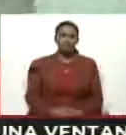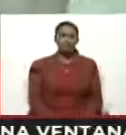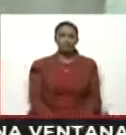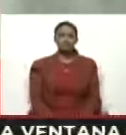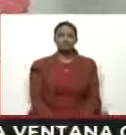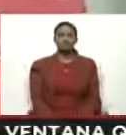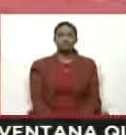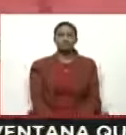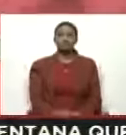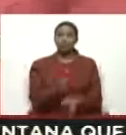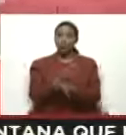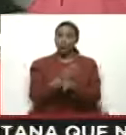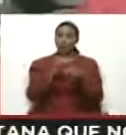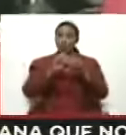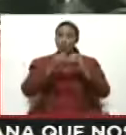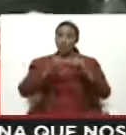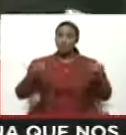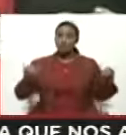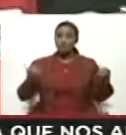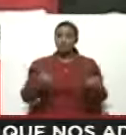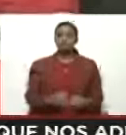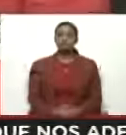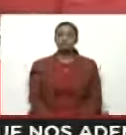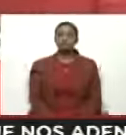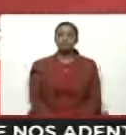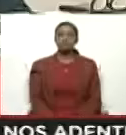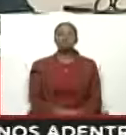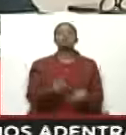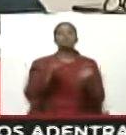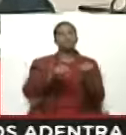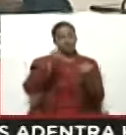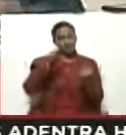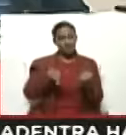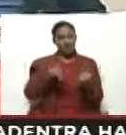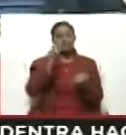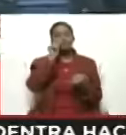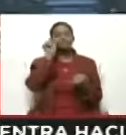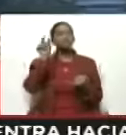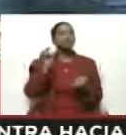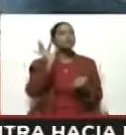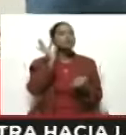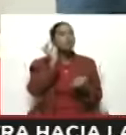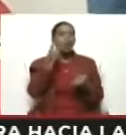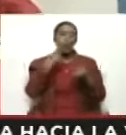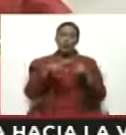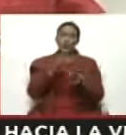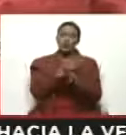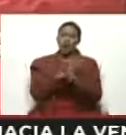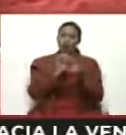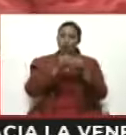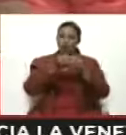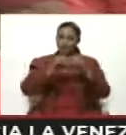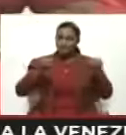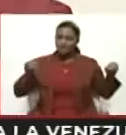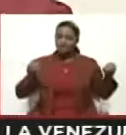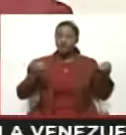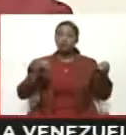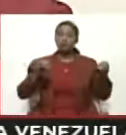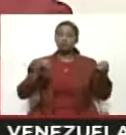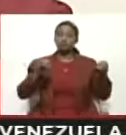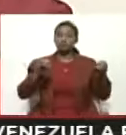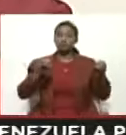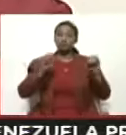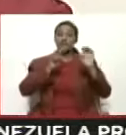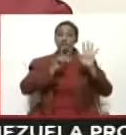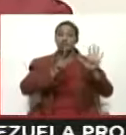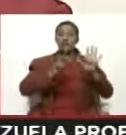Los Juegos Olímpicos y a los Paralímpicos, la campeona Lisbeth Ibera y Edward Valera también clasificaron. Son los 7 y